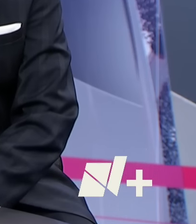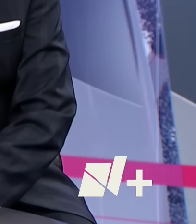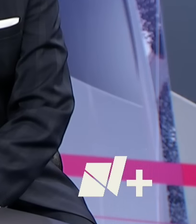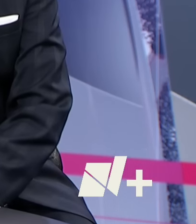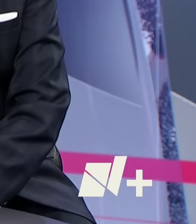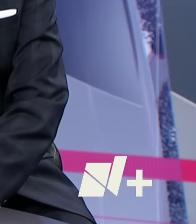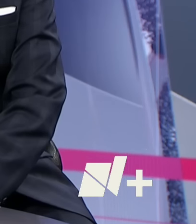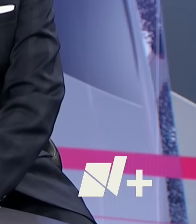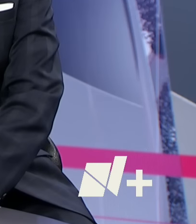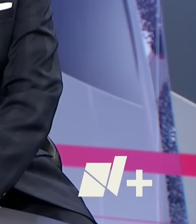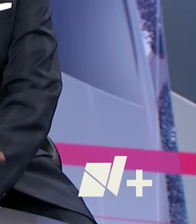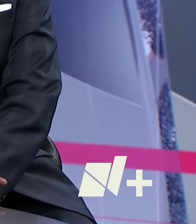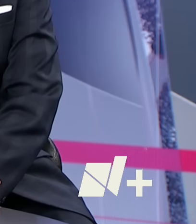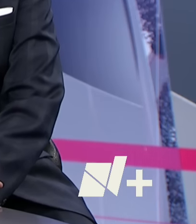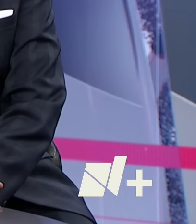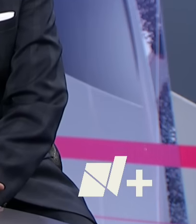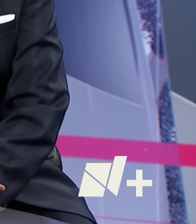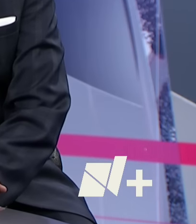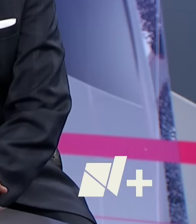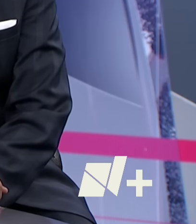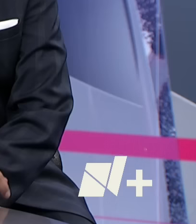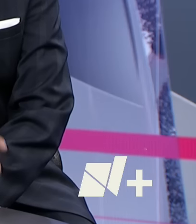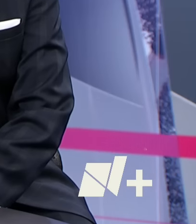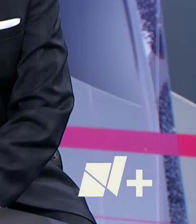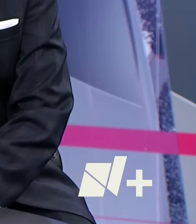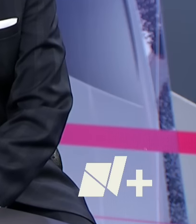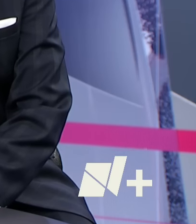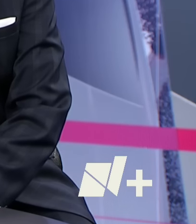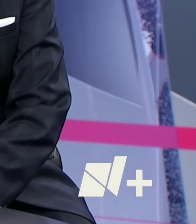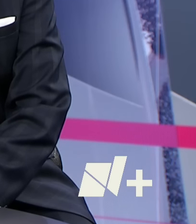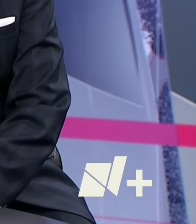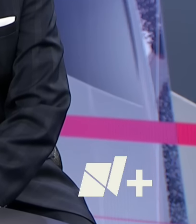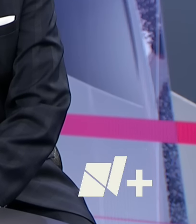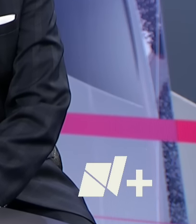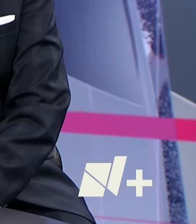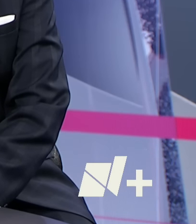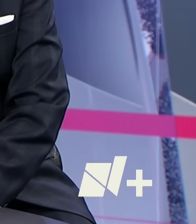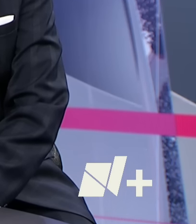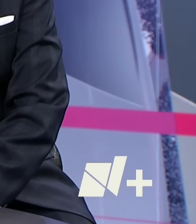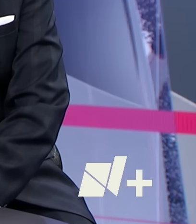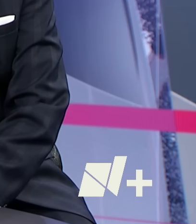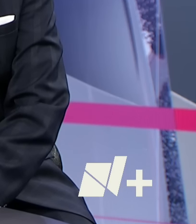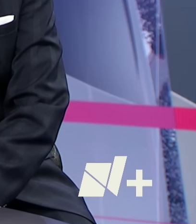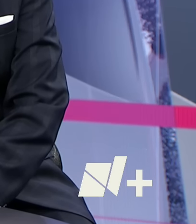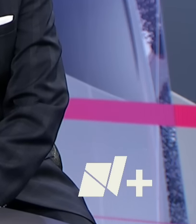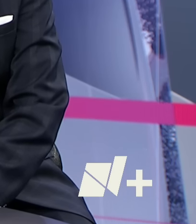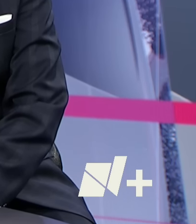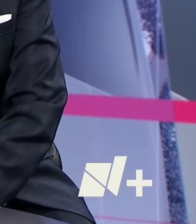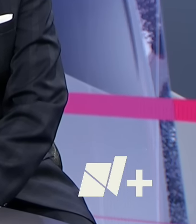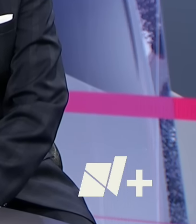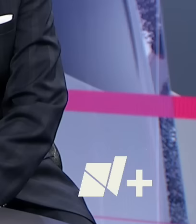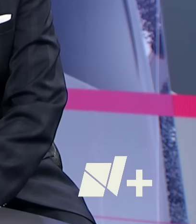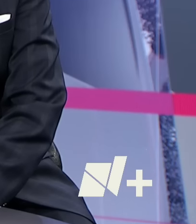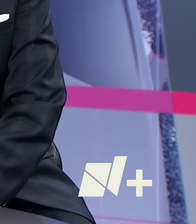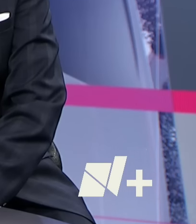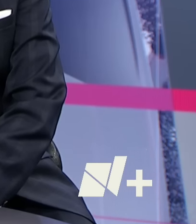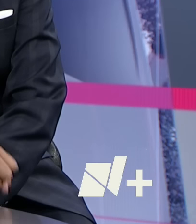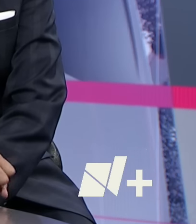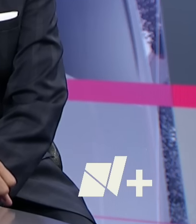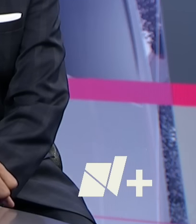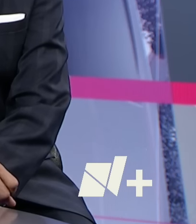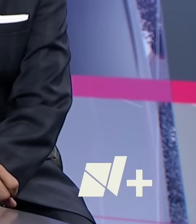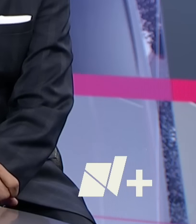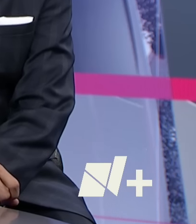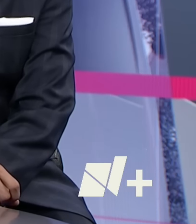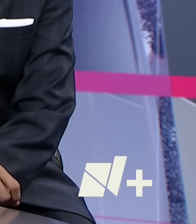En su conferencia de prensa de esta mañana, el presidente Andrés Manuel López Obrador dio a conocer el contenido de dos cartas que envió respectivamente